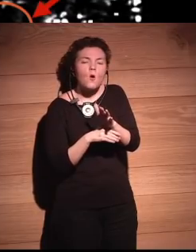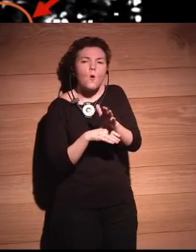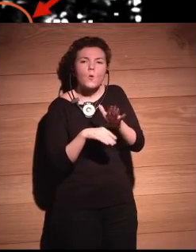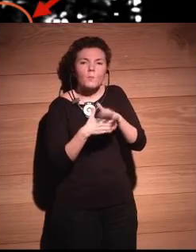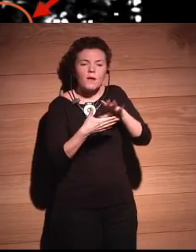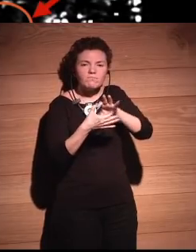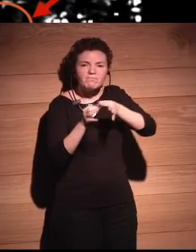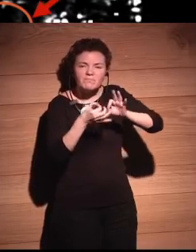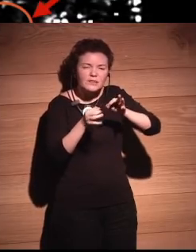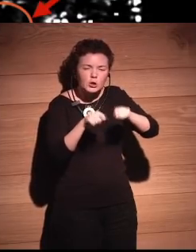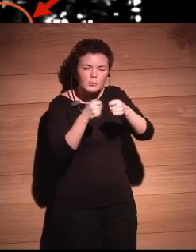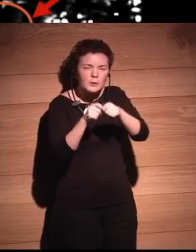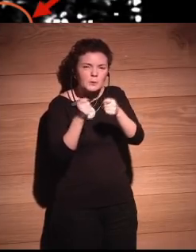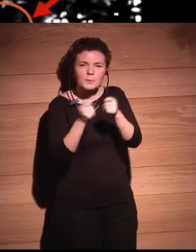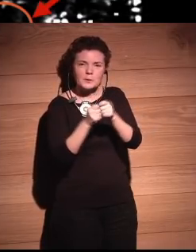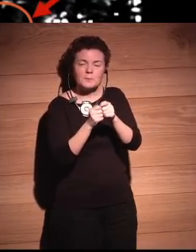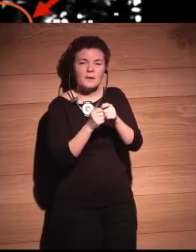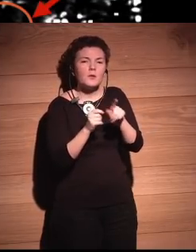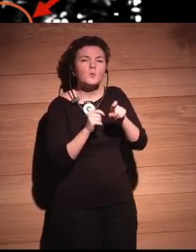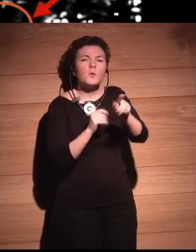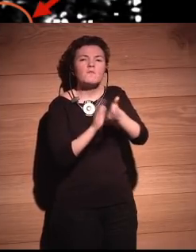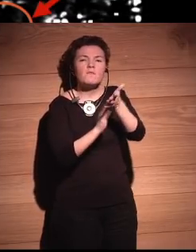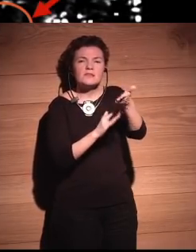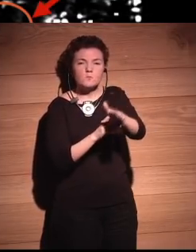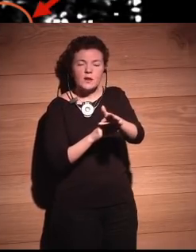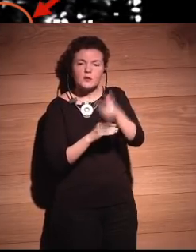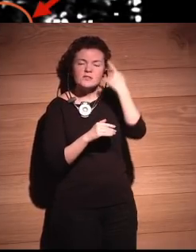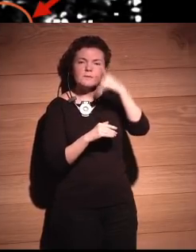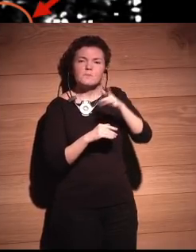profusión. Entonces sabíamos que había un efecto